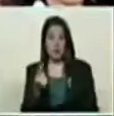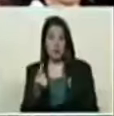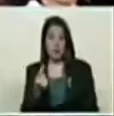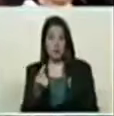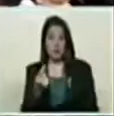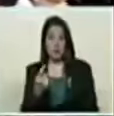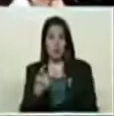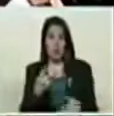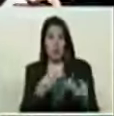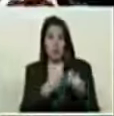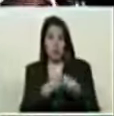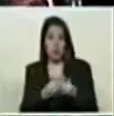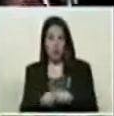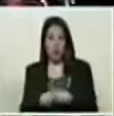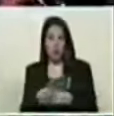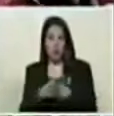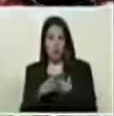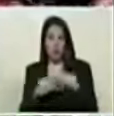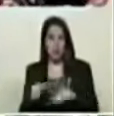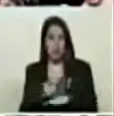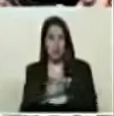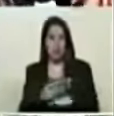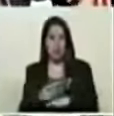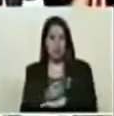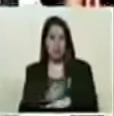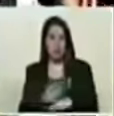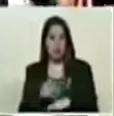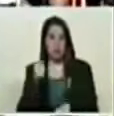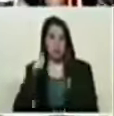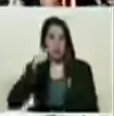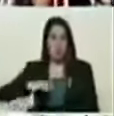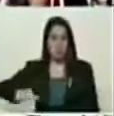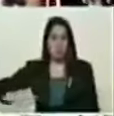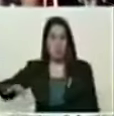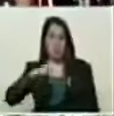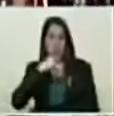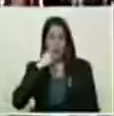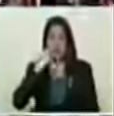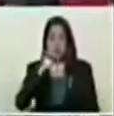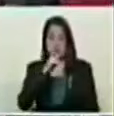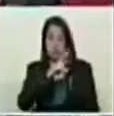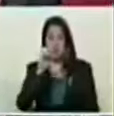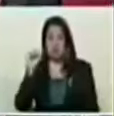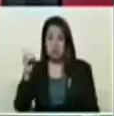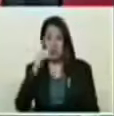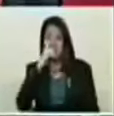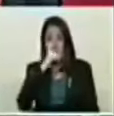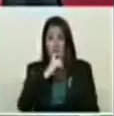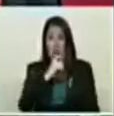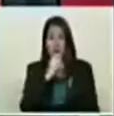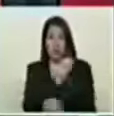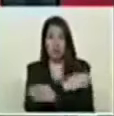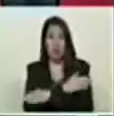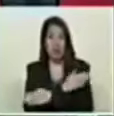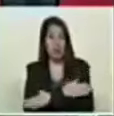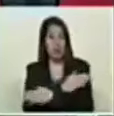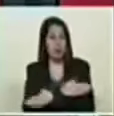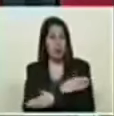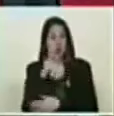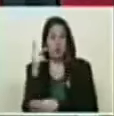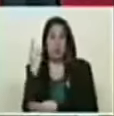estaremos con todo el pueblo de Venezuela en este campo diciendo 200 años felicidad